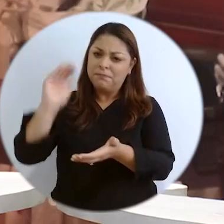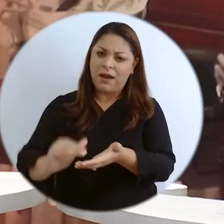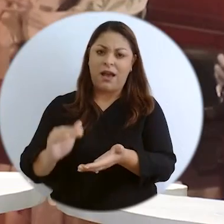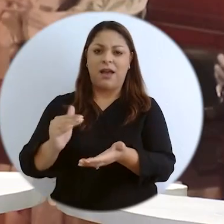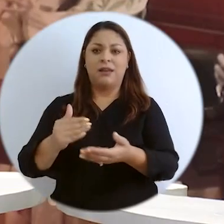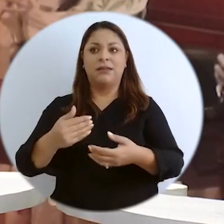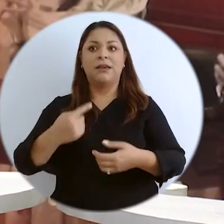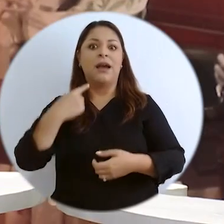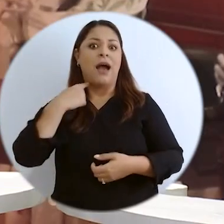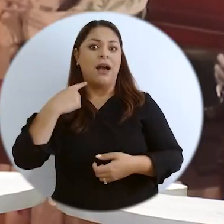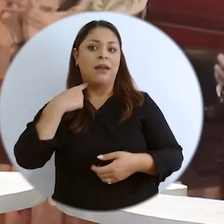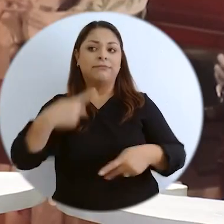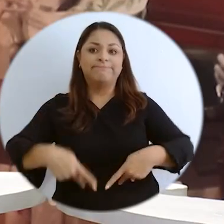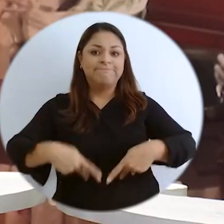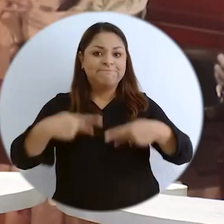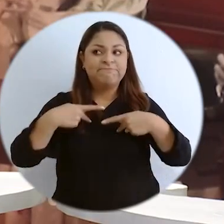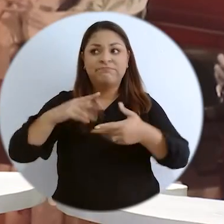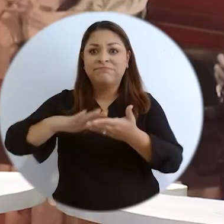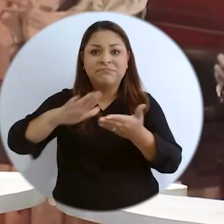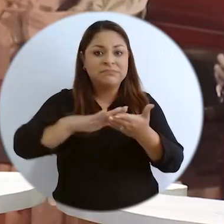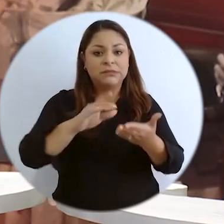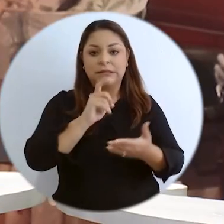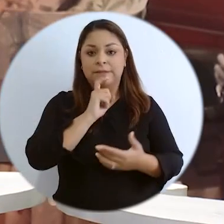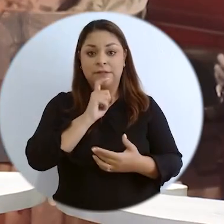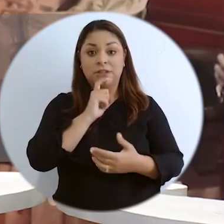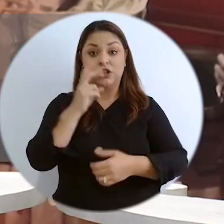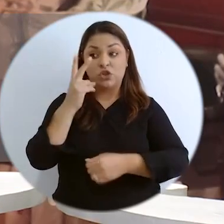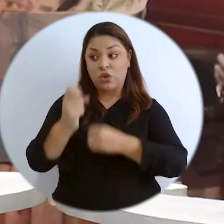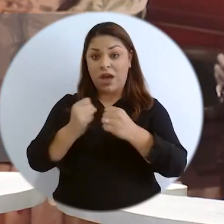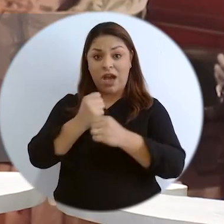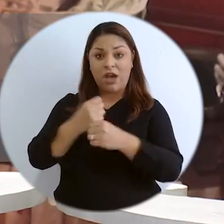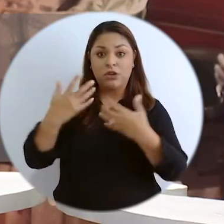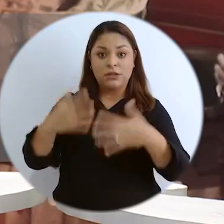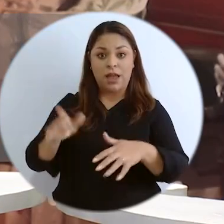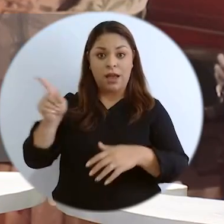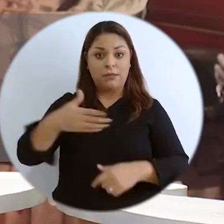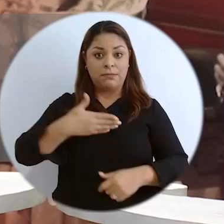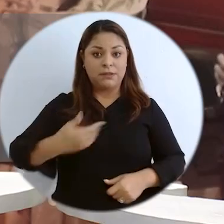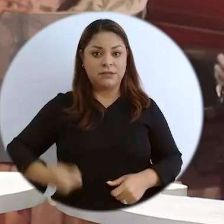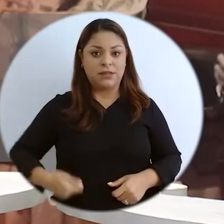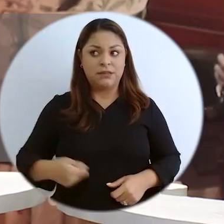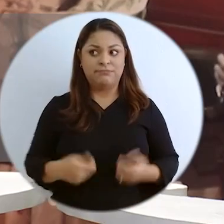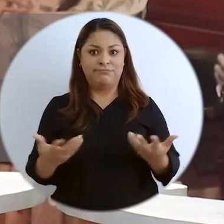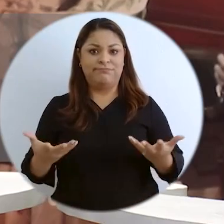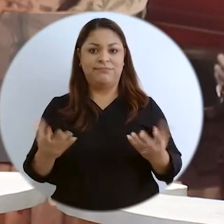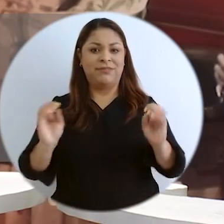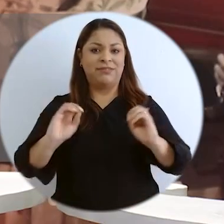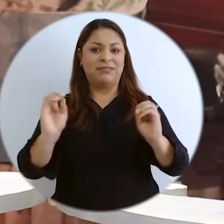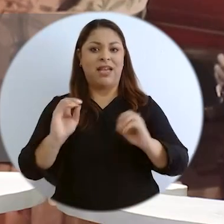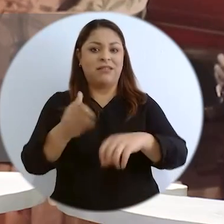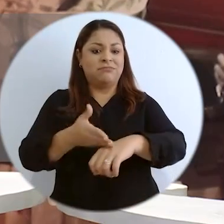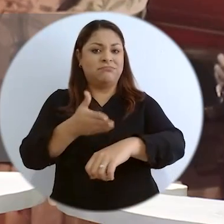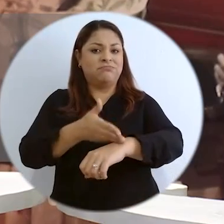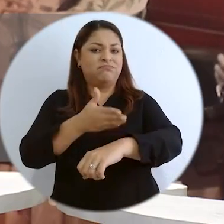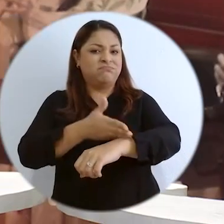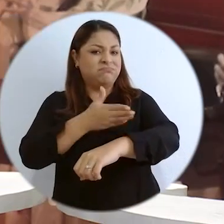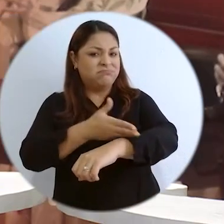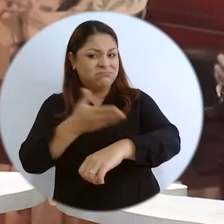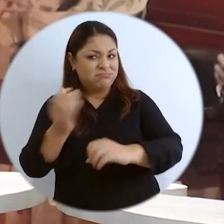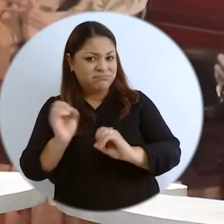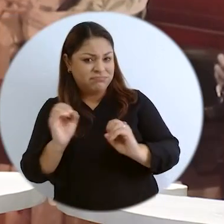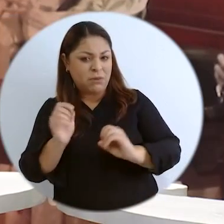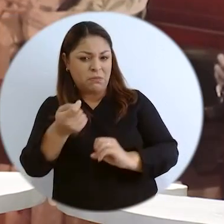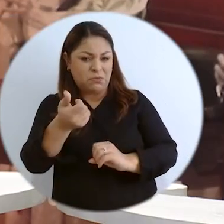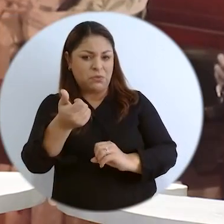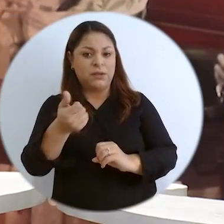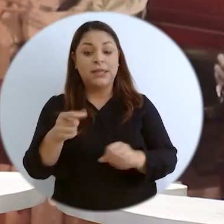medicinas, bajar el costo de la vida. A 2 años de esta administración, la gente realmente no percibe que esto esté sucediendo porque no